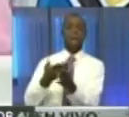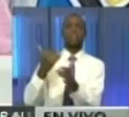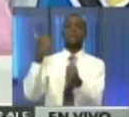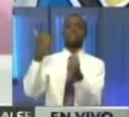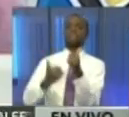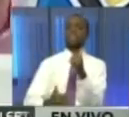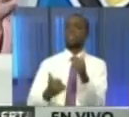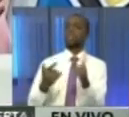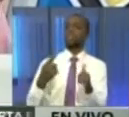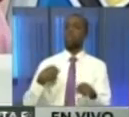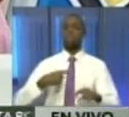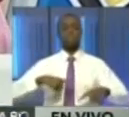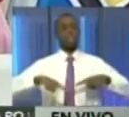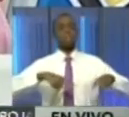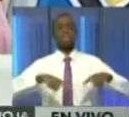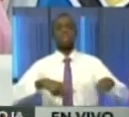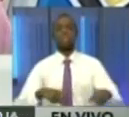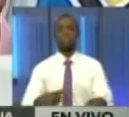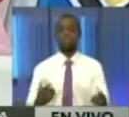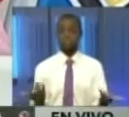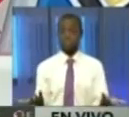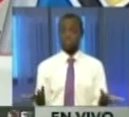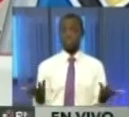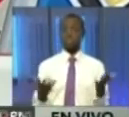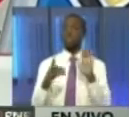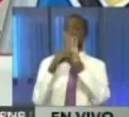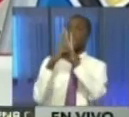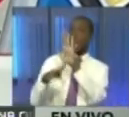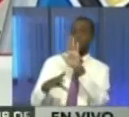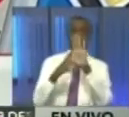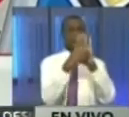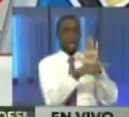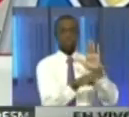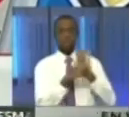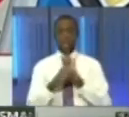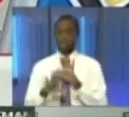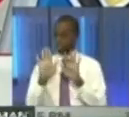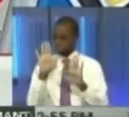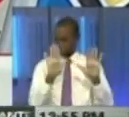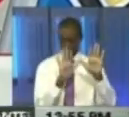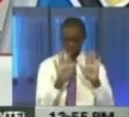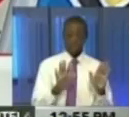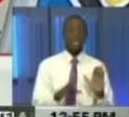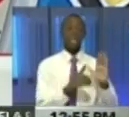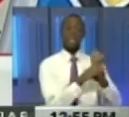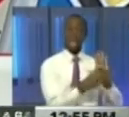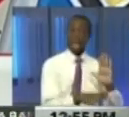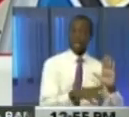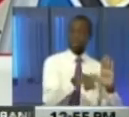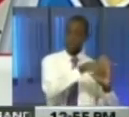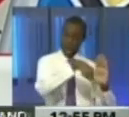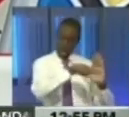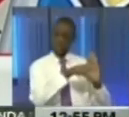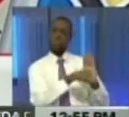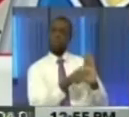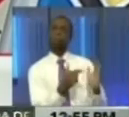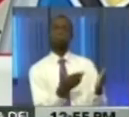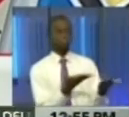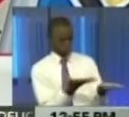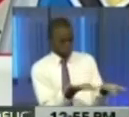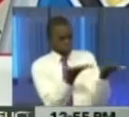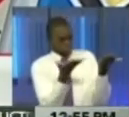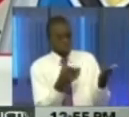derechos que son contrarios. Son contrarios. Unos que están solicitando tienen derecho a solicitarlo porque es un medio